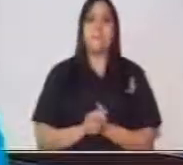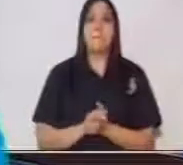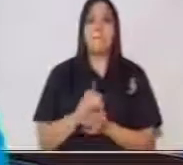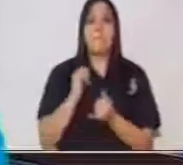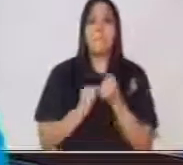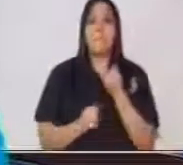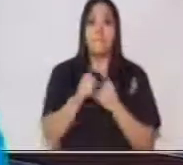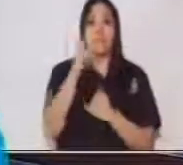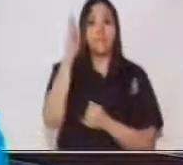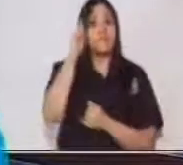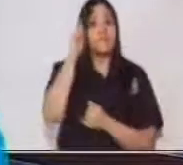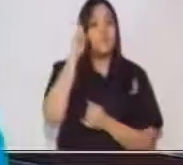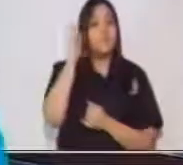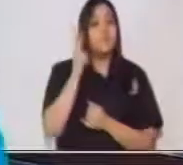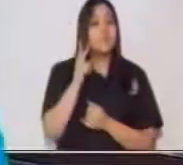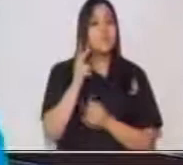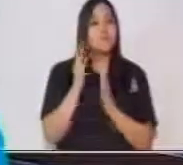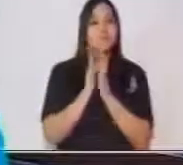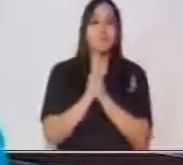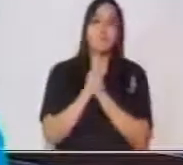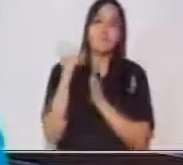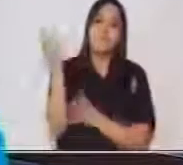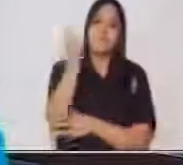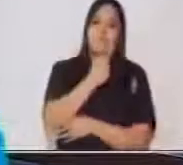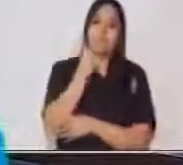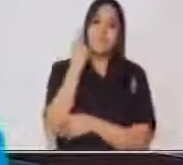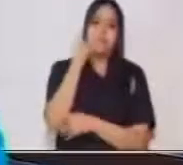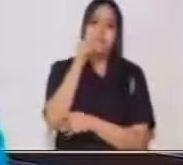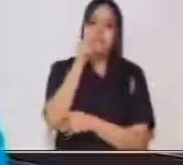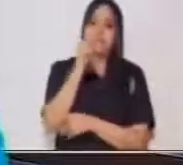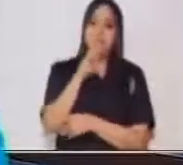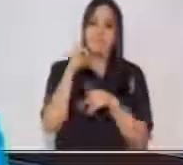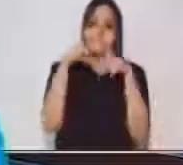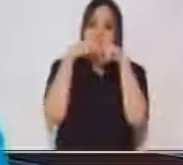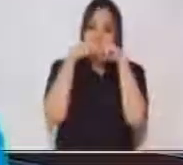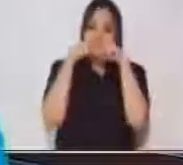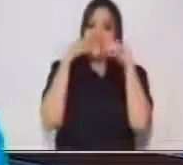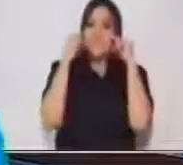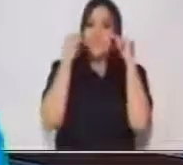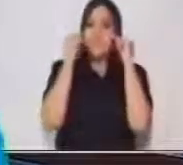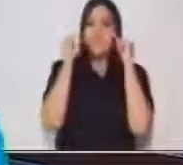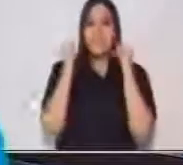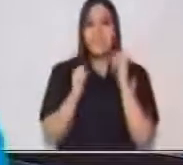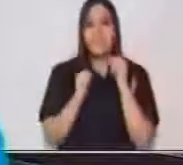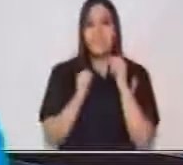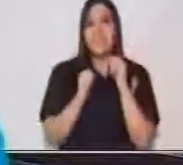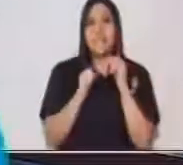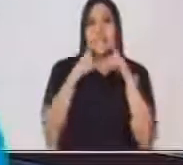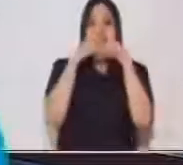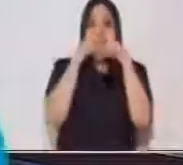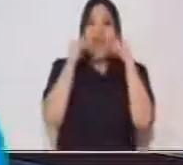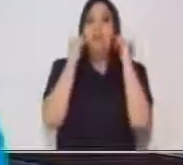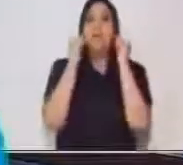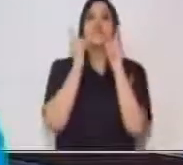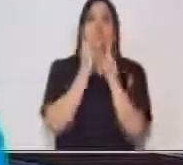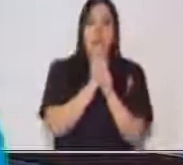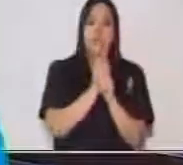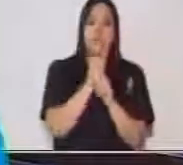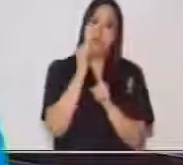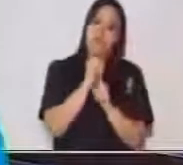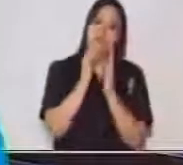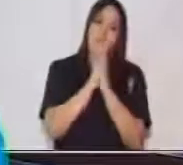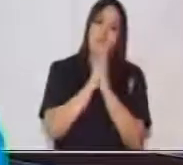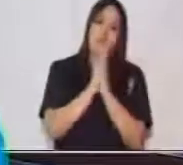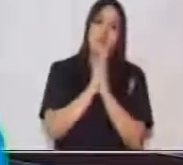a recordar siempre, importante, que si es necesario que utilices mascarilla, la coloques de manera correcta. Y lo